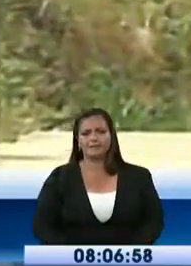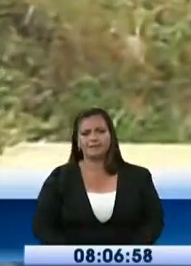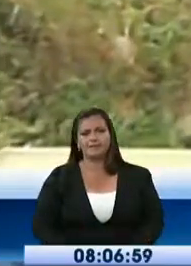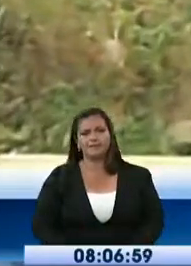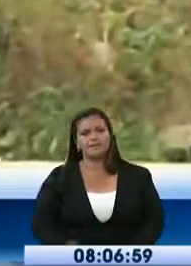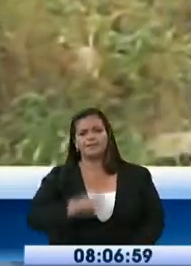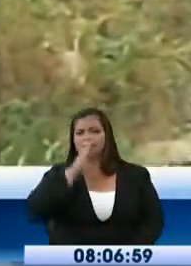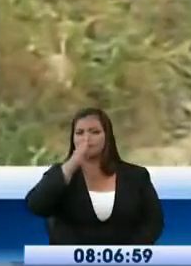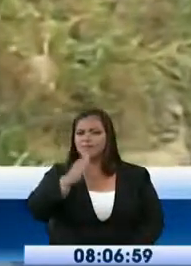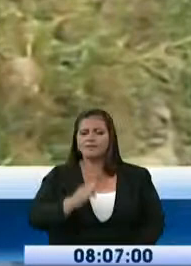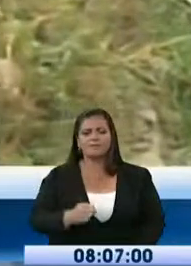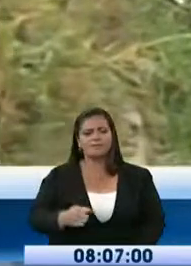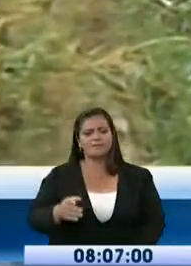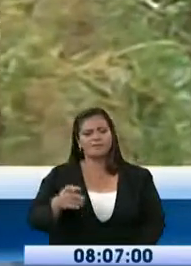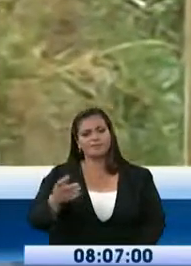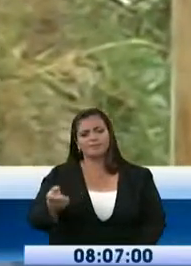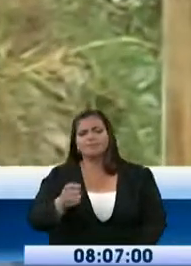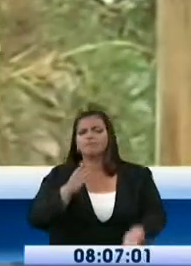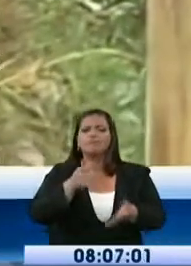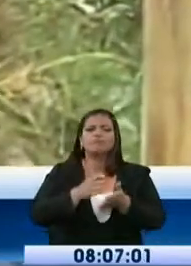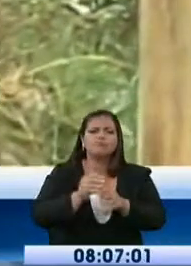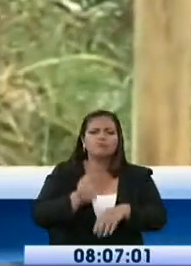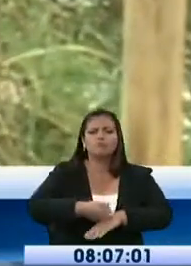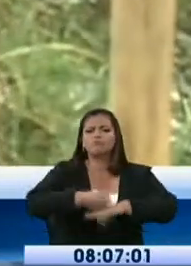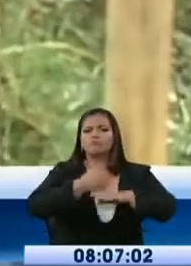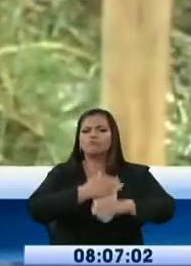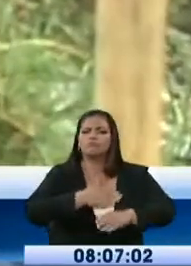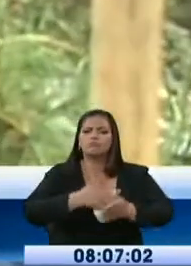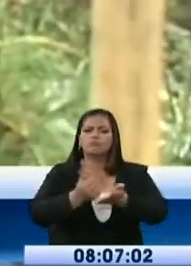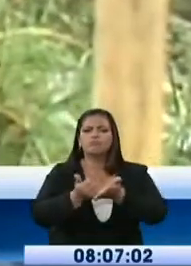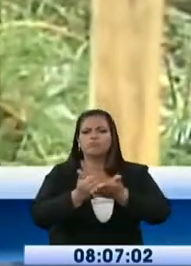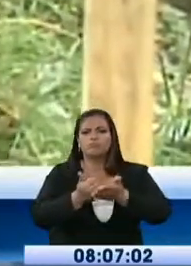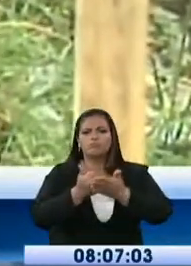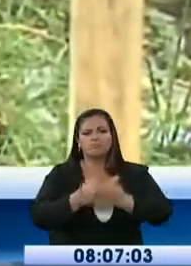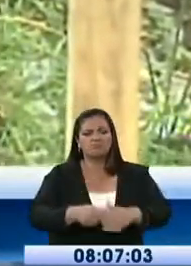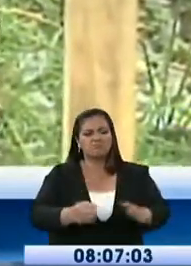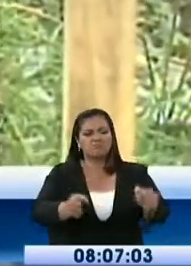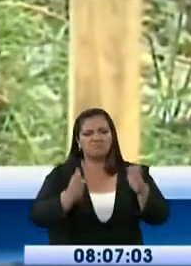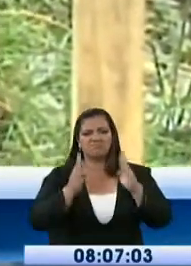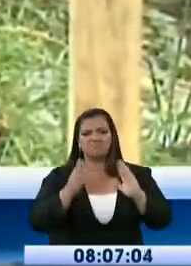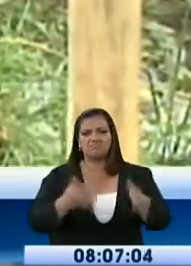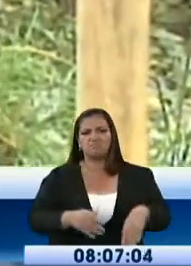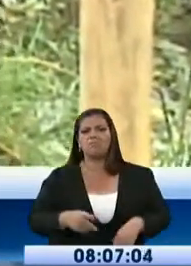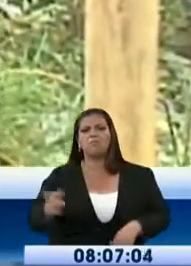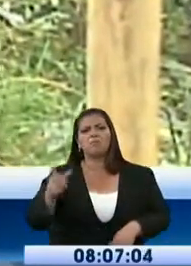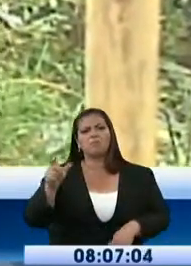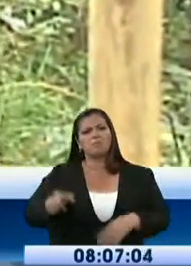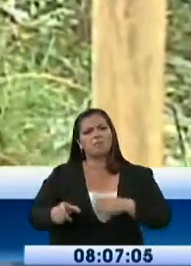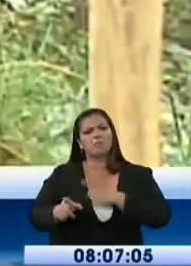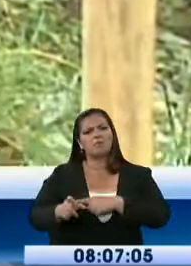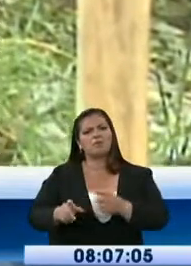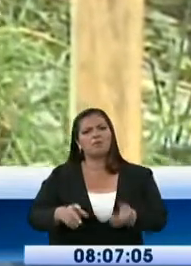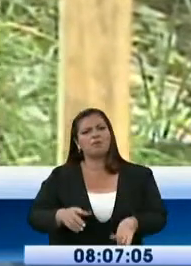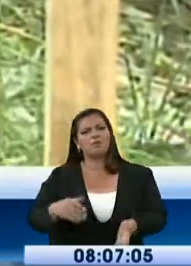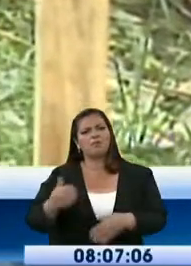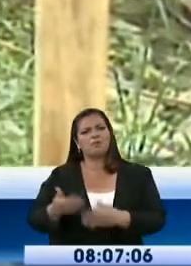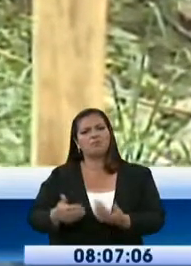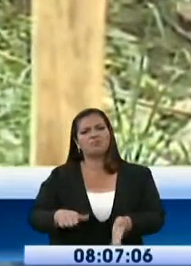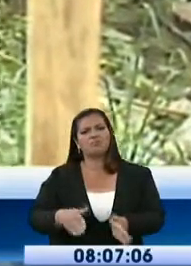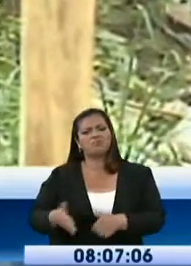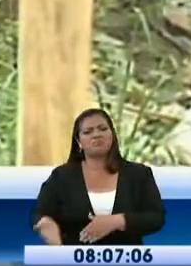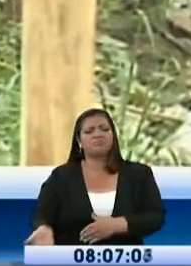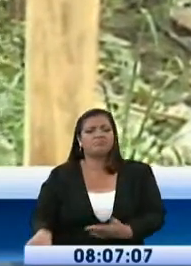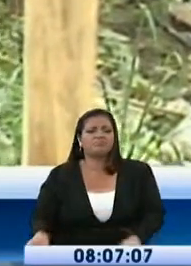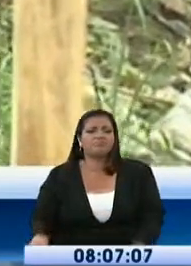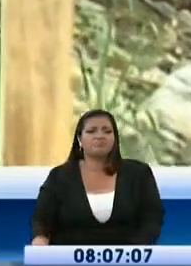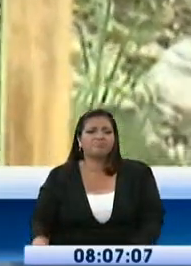ha estado hablando por estas zanjas y nunca le han hecho caso. Siempre está hablando, hasta ya falleció el señor, se cansó de tanto hablar. Miren, estamos viendo acá, se me acompaña